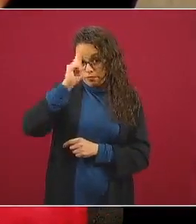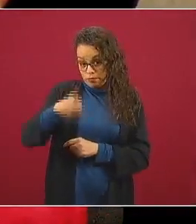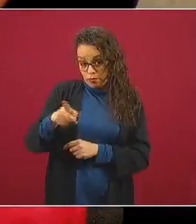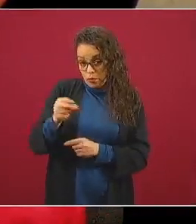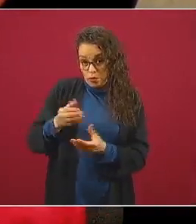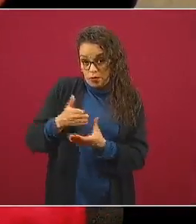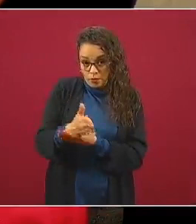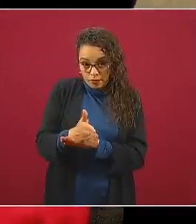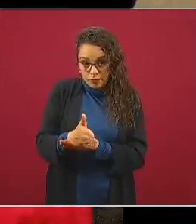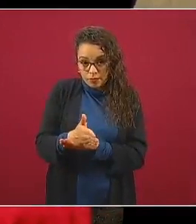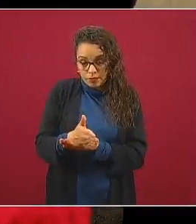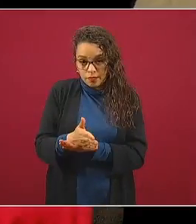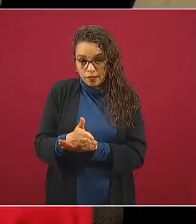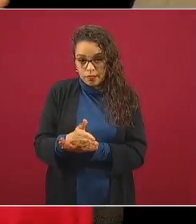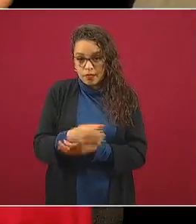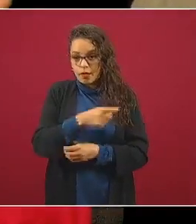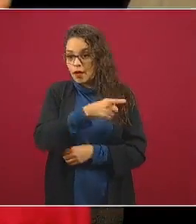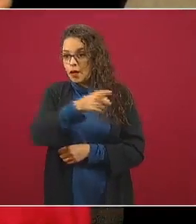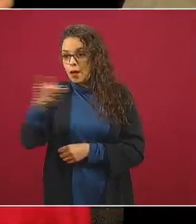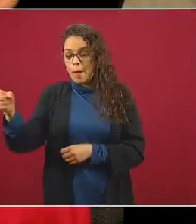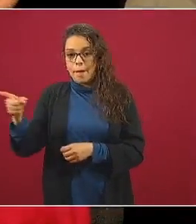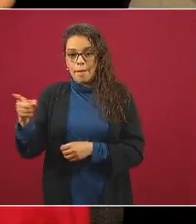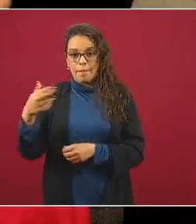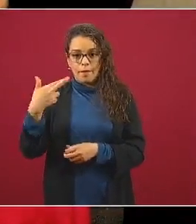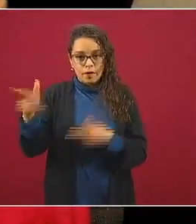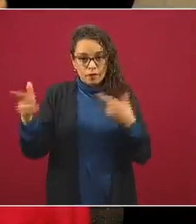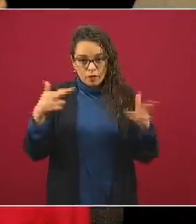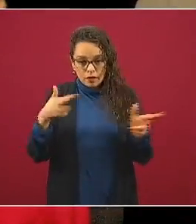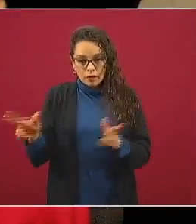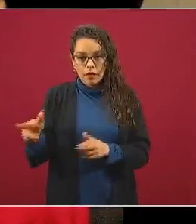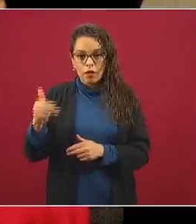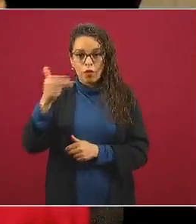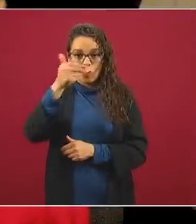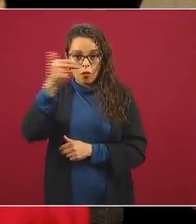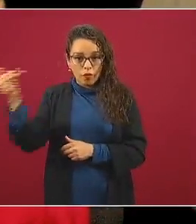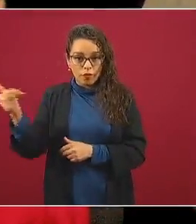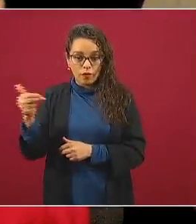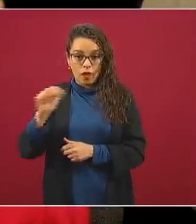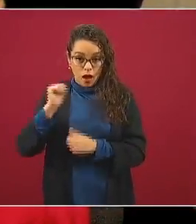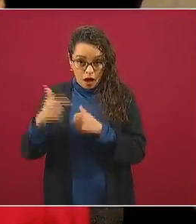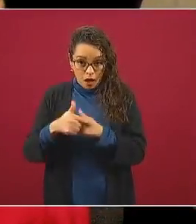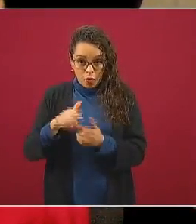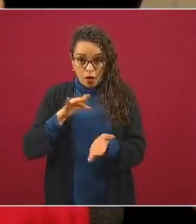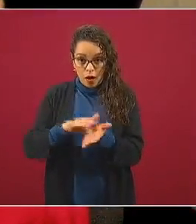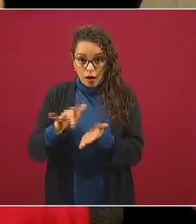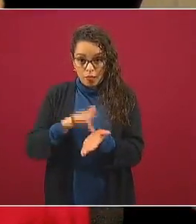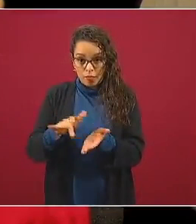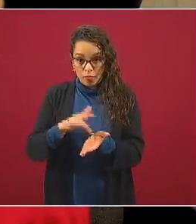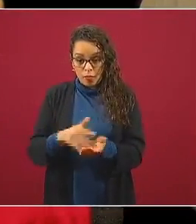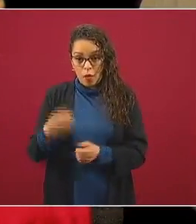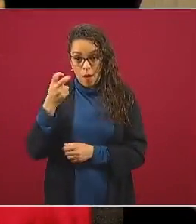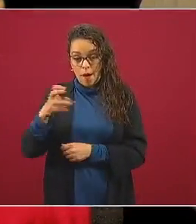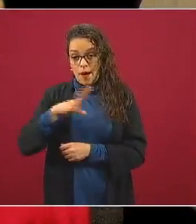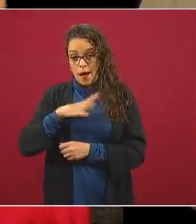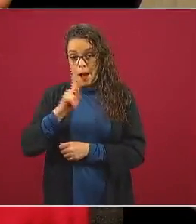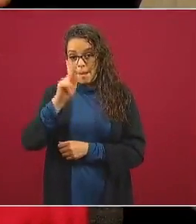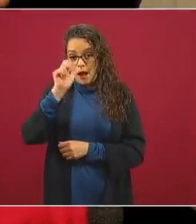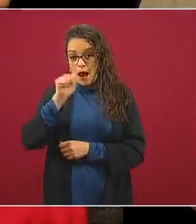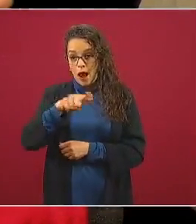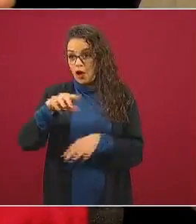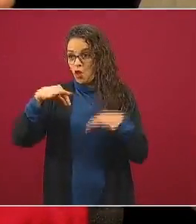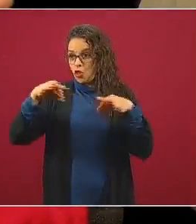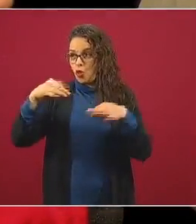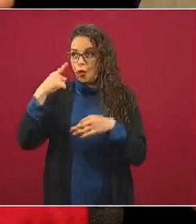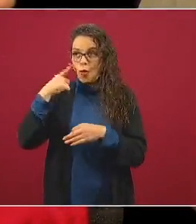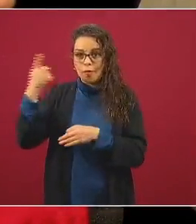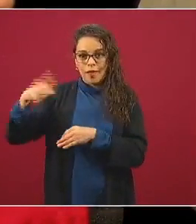los hoteleros o para los restauranteros? No sé, ya esté dentro de este plan, de este documento. Y los puentes largos, que refiere